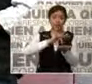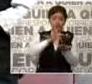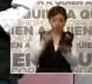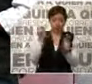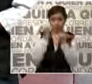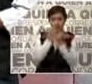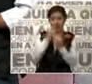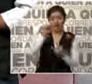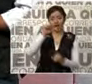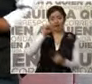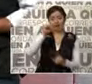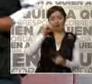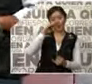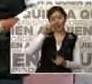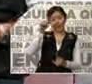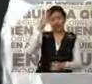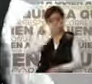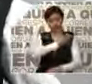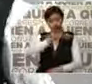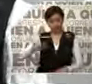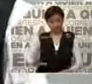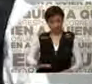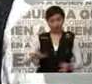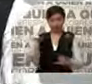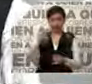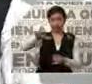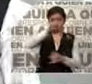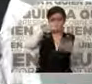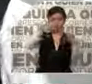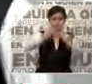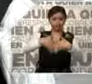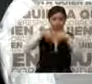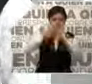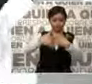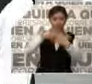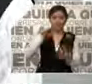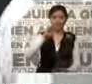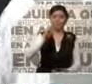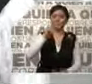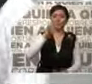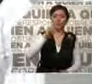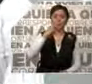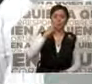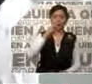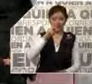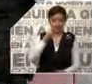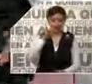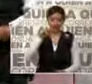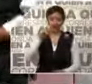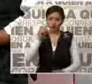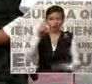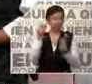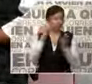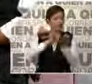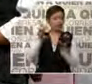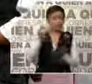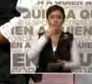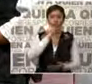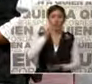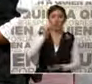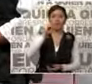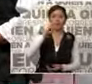Kawakami, presidente de Brother Internacional, él pues fue el que dijo, recibió el caso y dijo, sí, vamos a dársela. Vamos a apoyar. Y siempre nos ha apoyado. Esta empresa